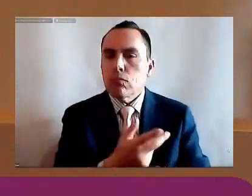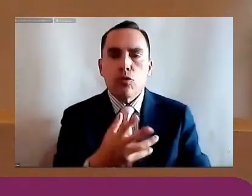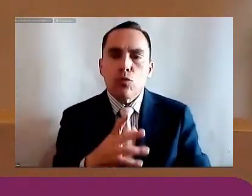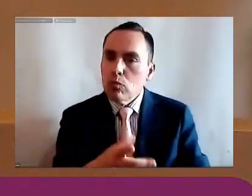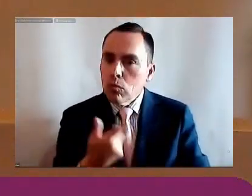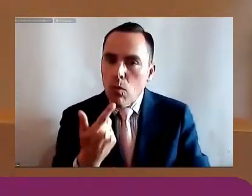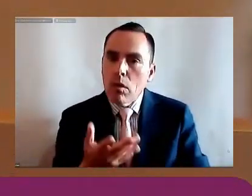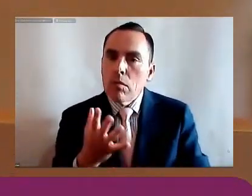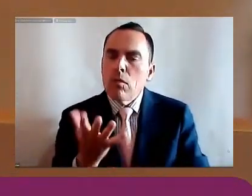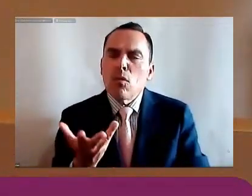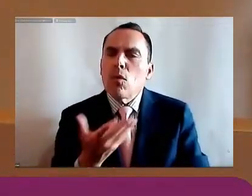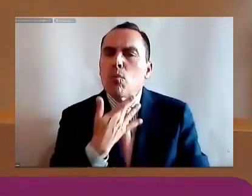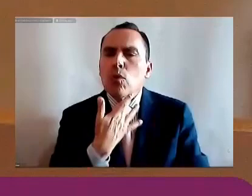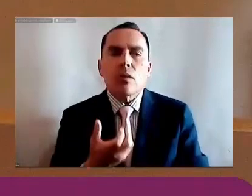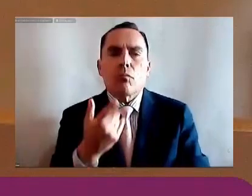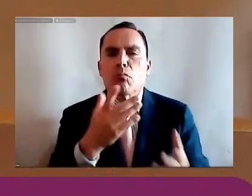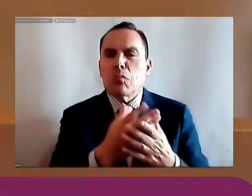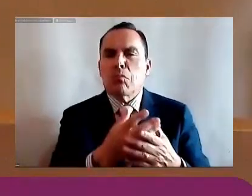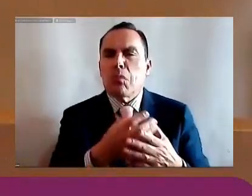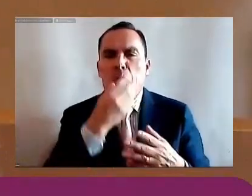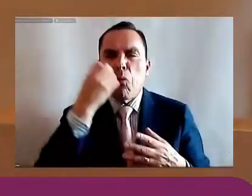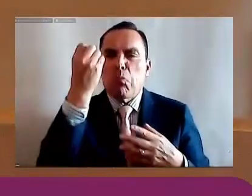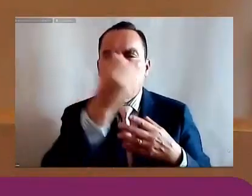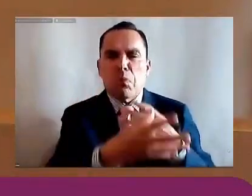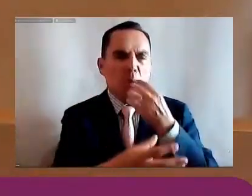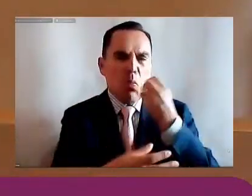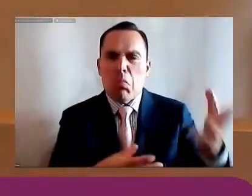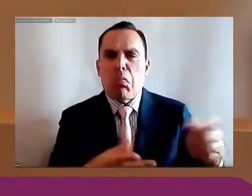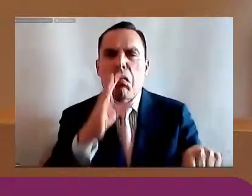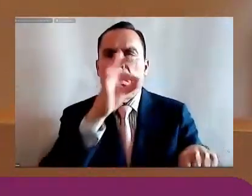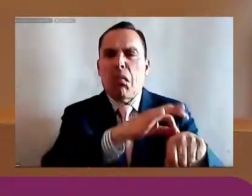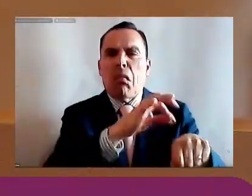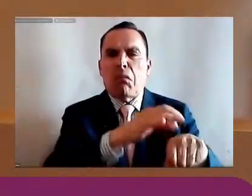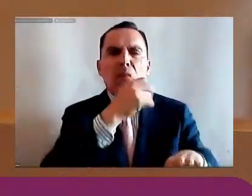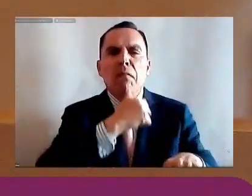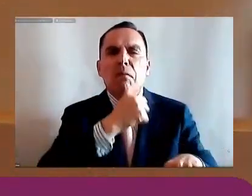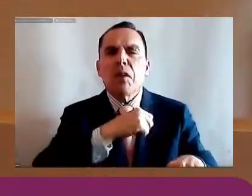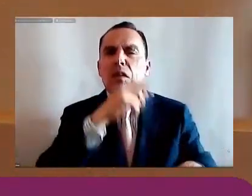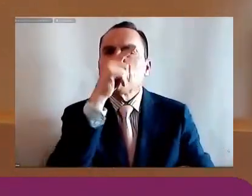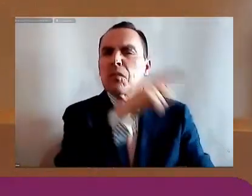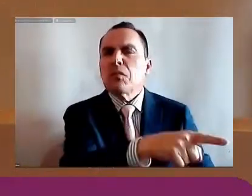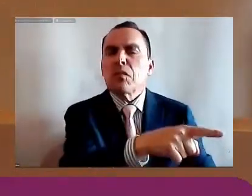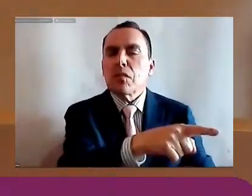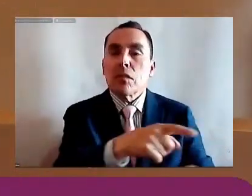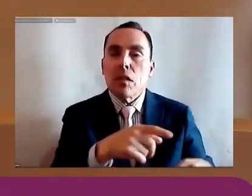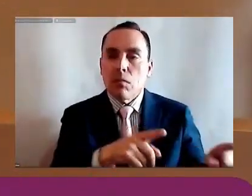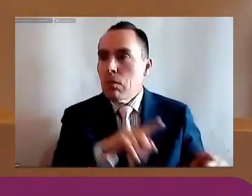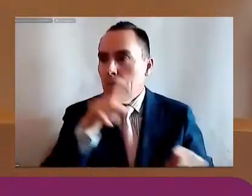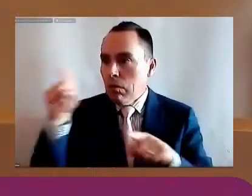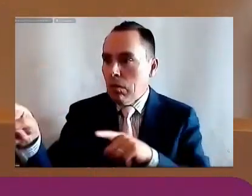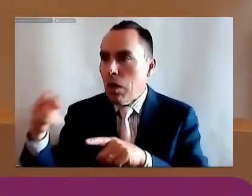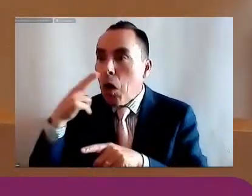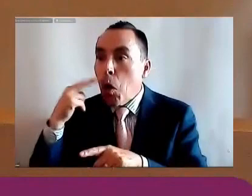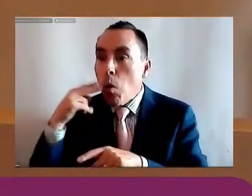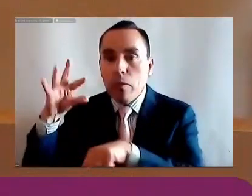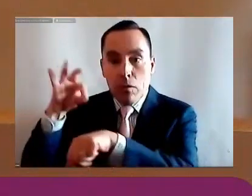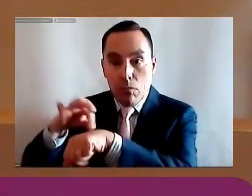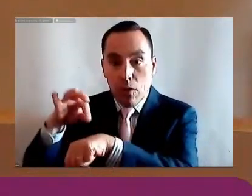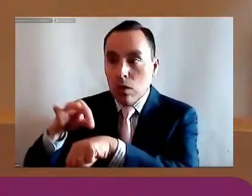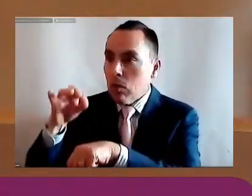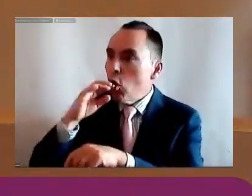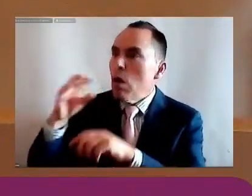una tal por cual, que no sé, que le falta esto, que le falta esto otro. Cosas que no se le dicen al hombre acosado, no sé si me